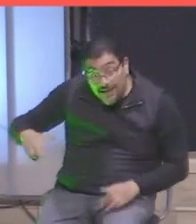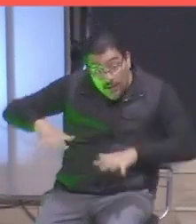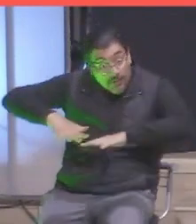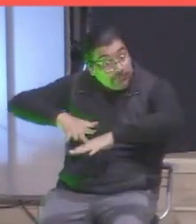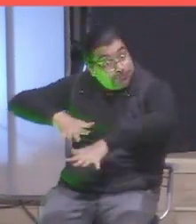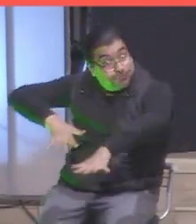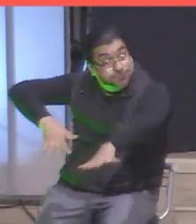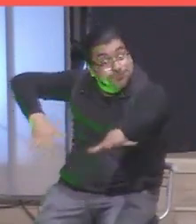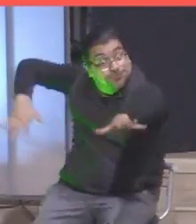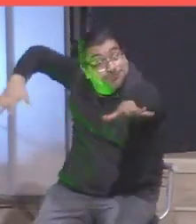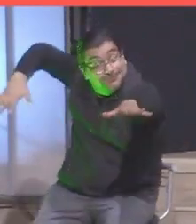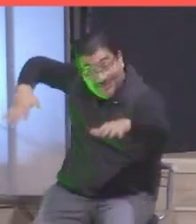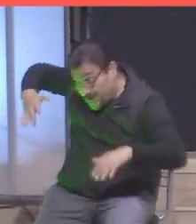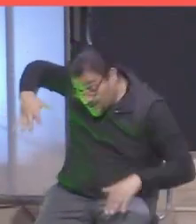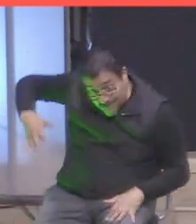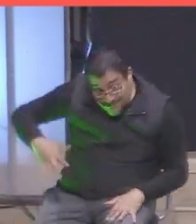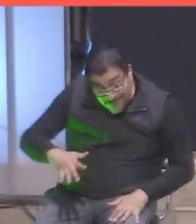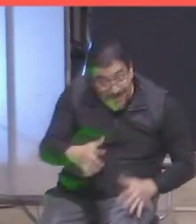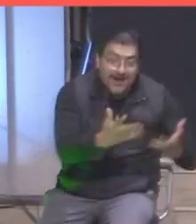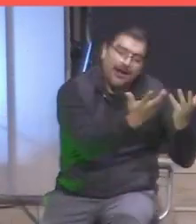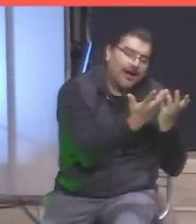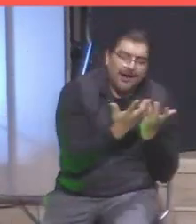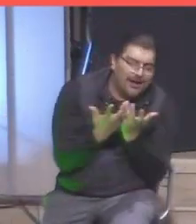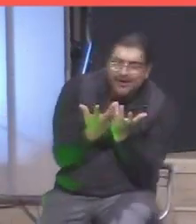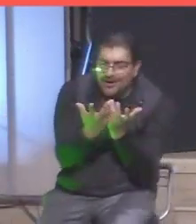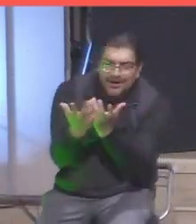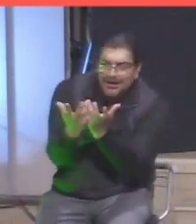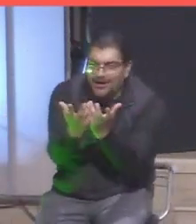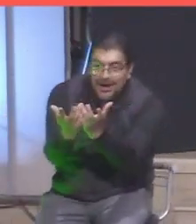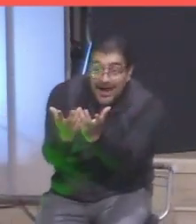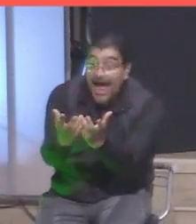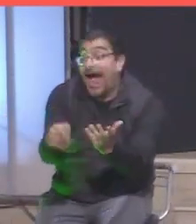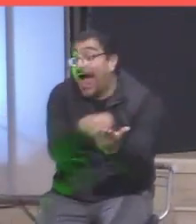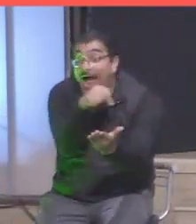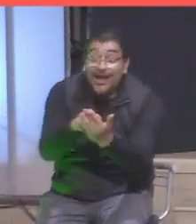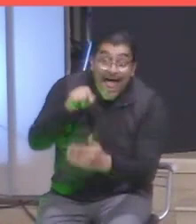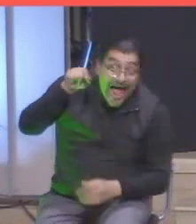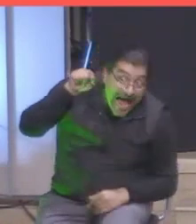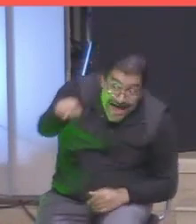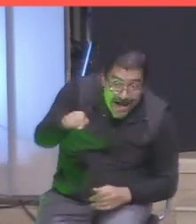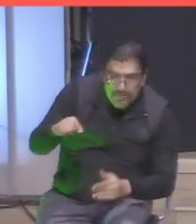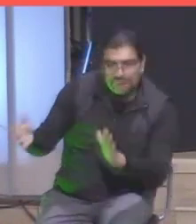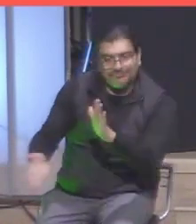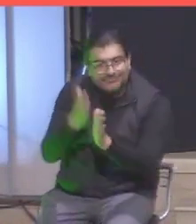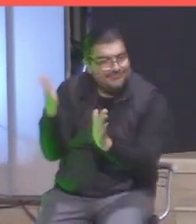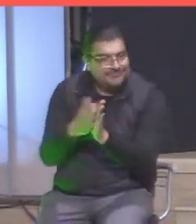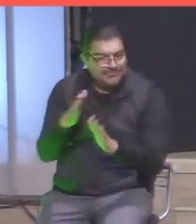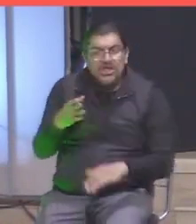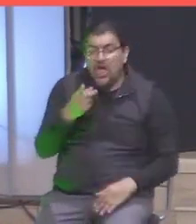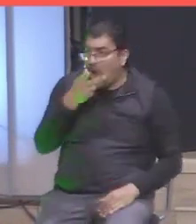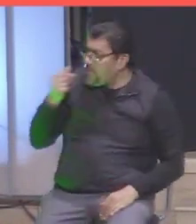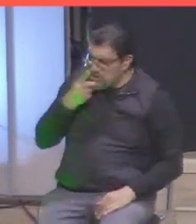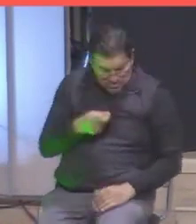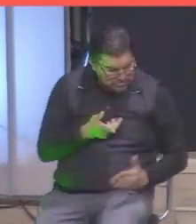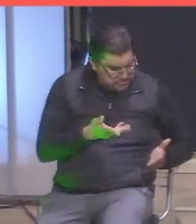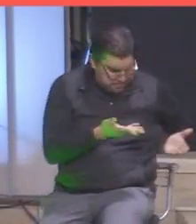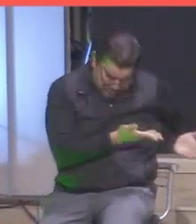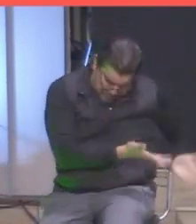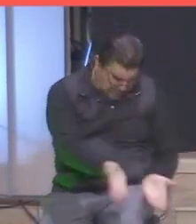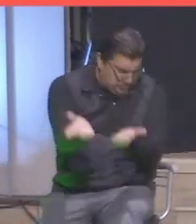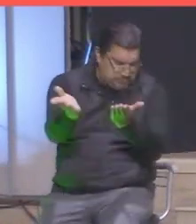Jordán y tomemos de allí cada uno una viga y hagamos allí un lugar que habitemos y él les dijo qué